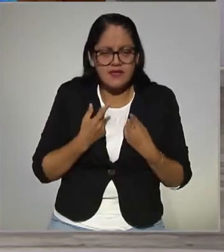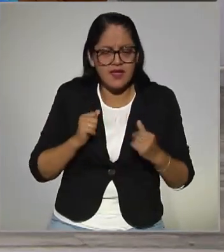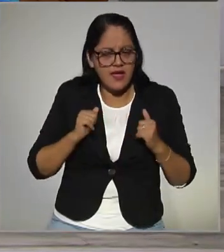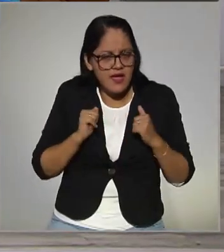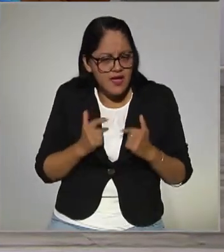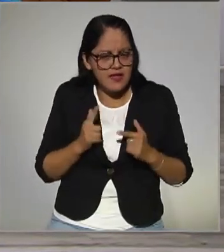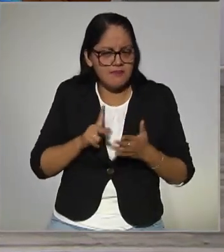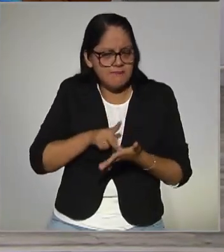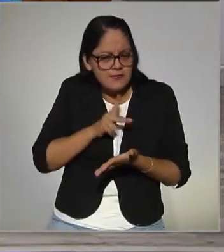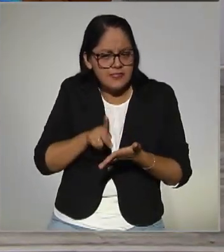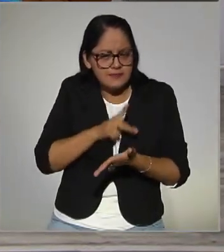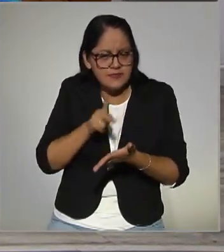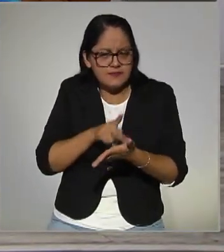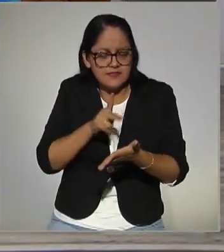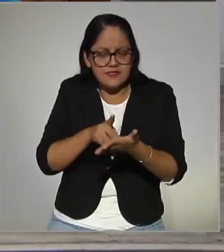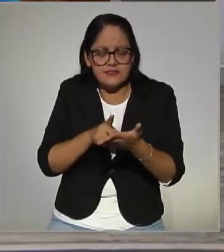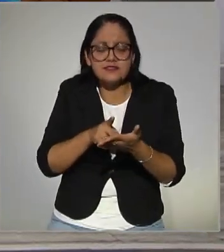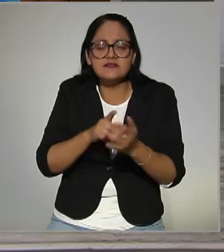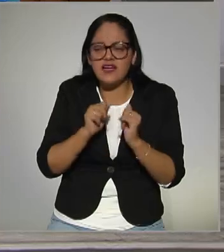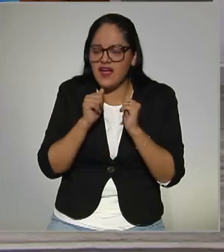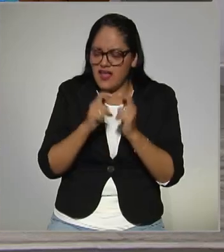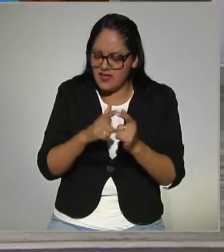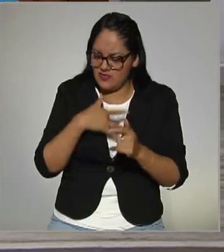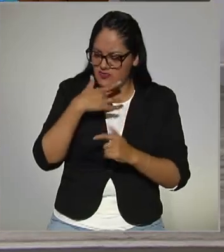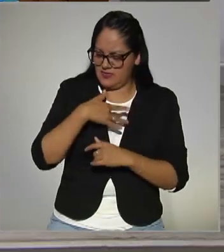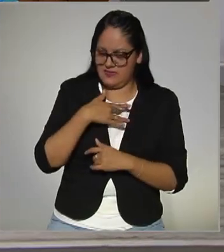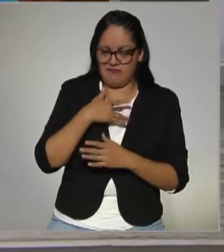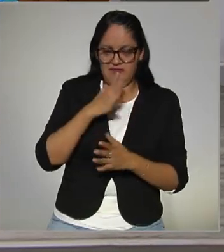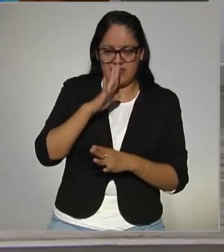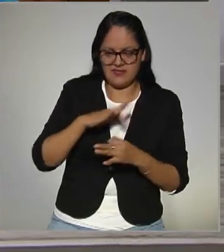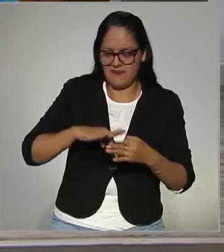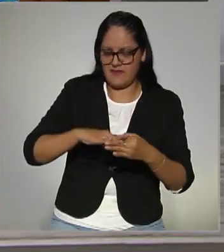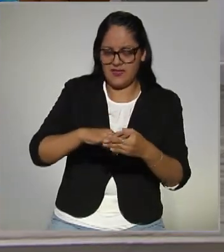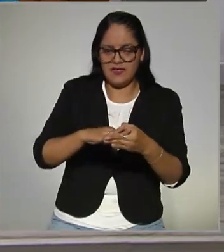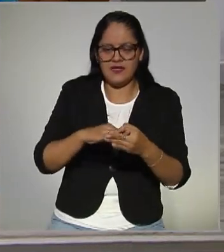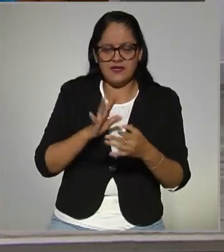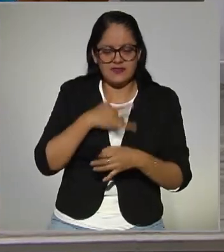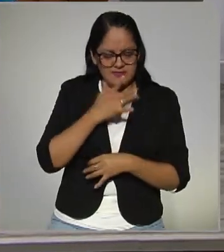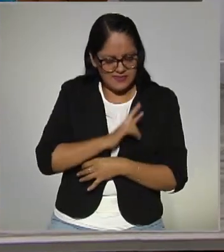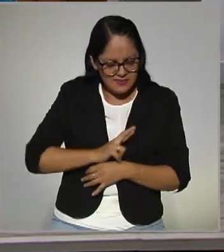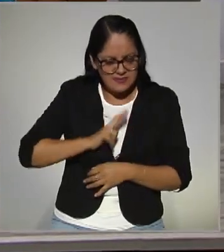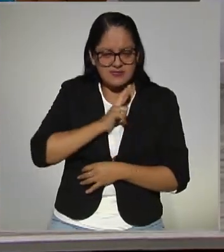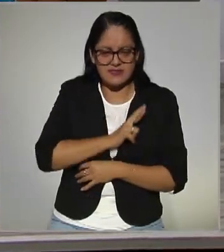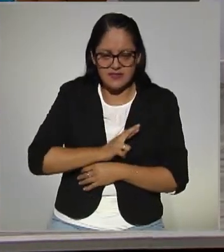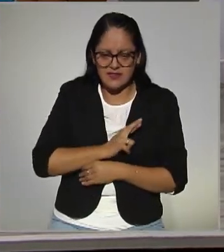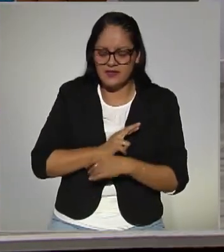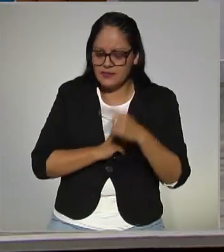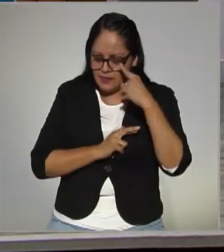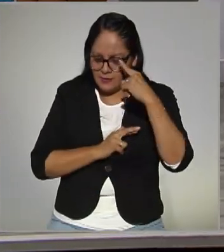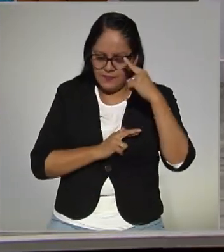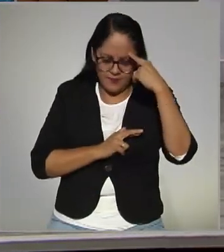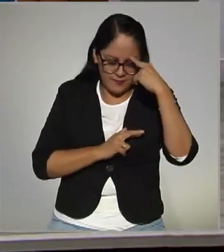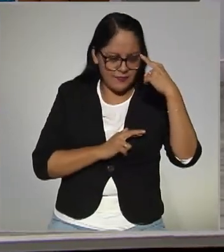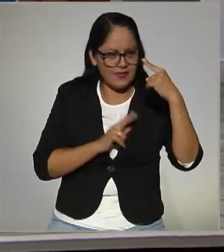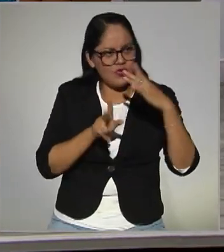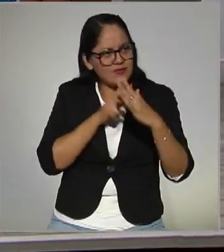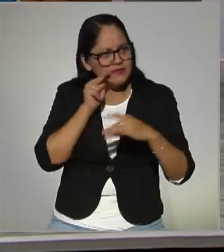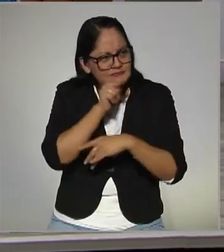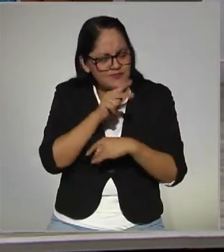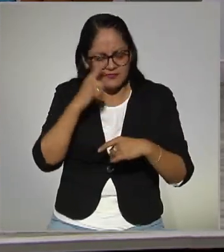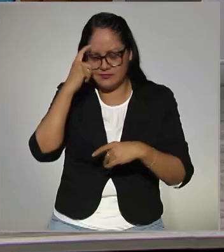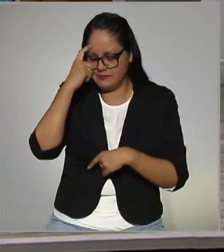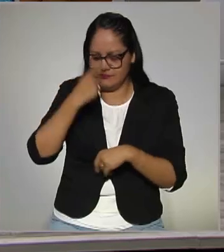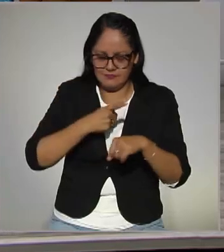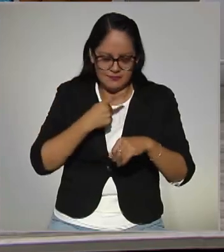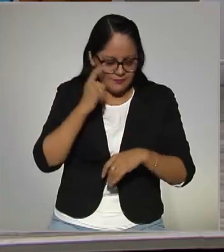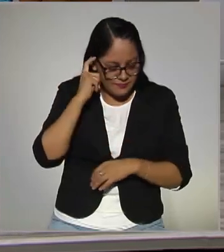ver repetidamente en la escena, algo que me causa un efecto repetidamente, que sería como resentirme. Vuelvo a ver la escena y me vuelvo a enojar, me vuelvo a enojar. Pero si a esa escena